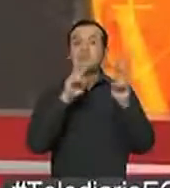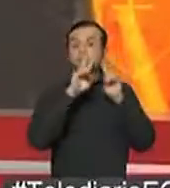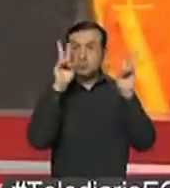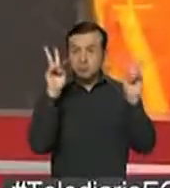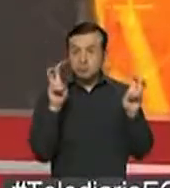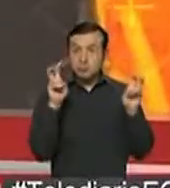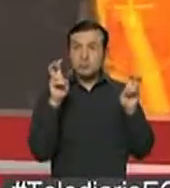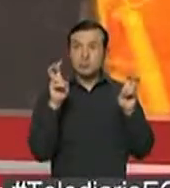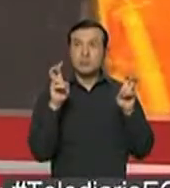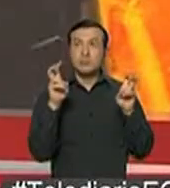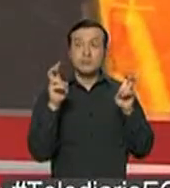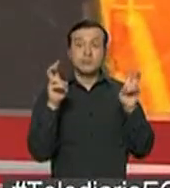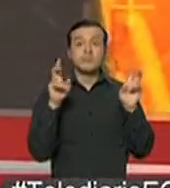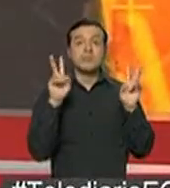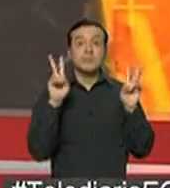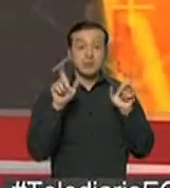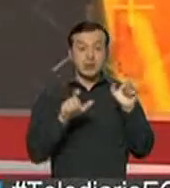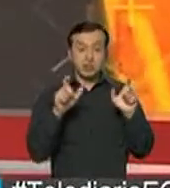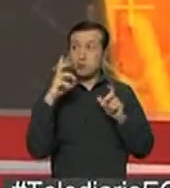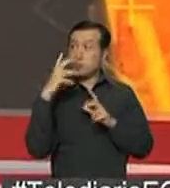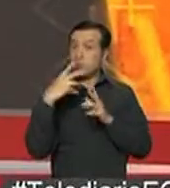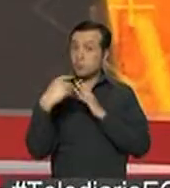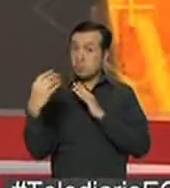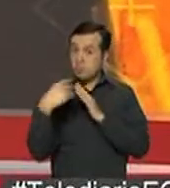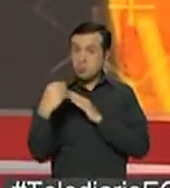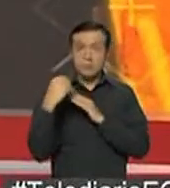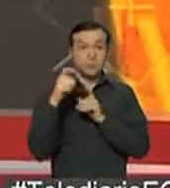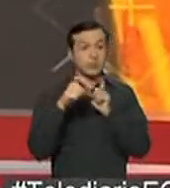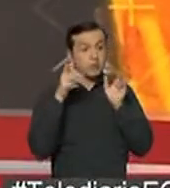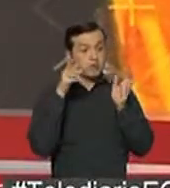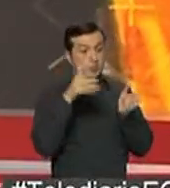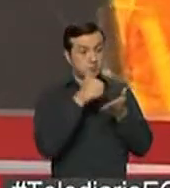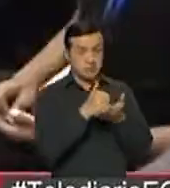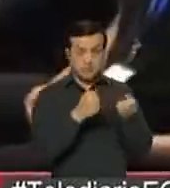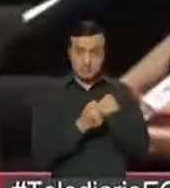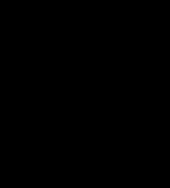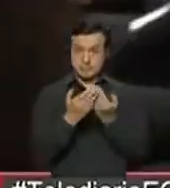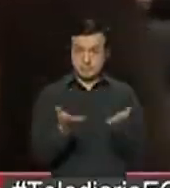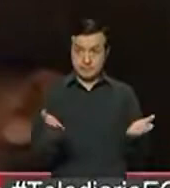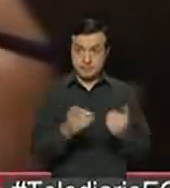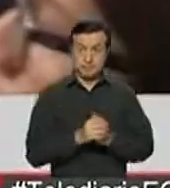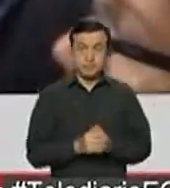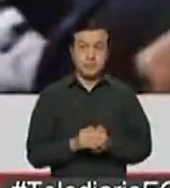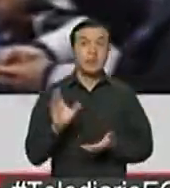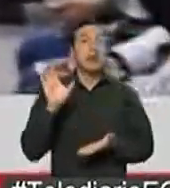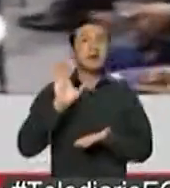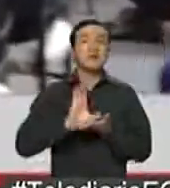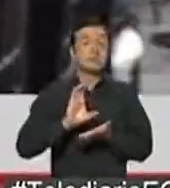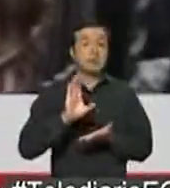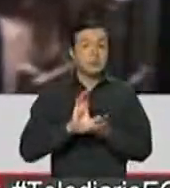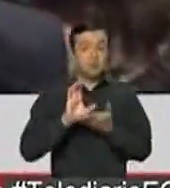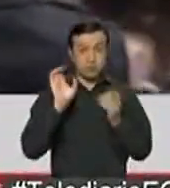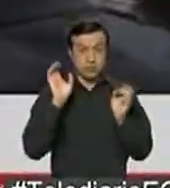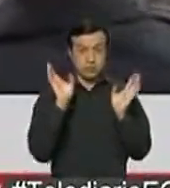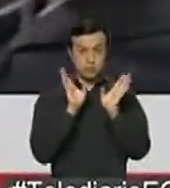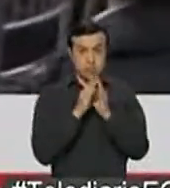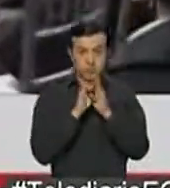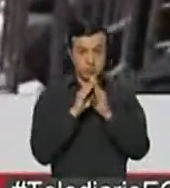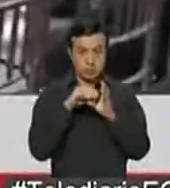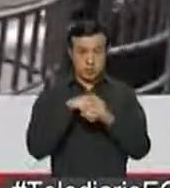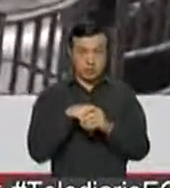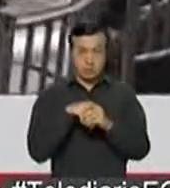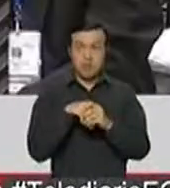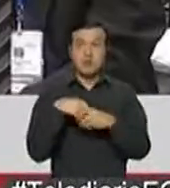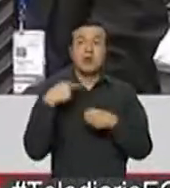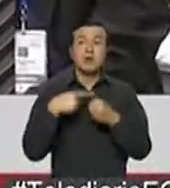torno a la relación de la migración y sus alcances para los pueblos. El Centro de Convenciones Metropolitano de Quito es el punto de